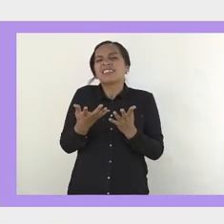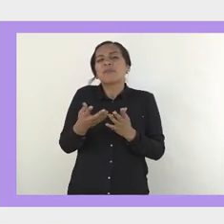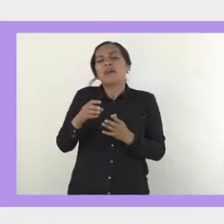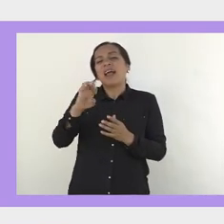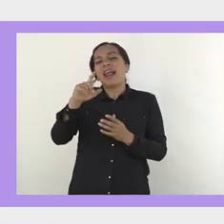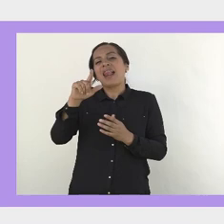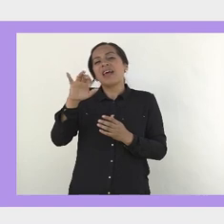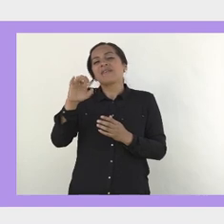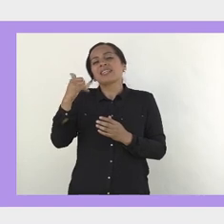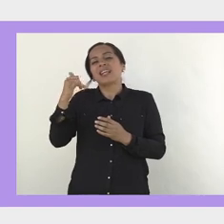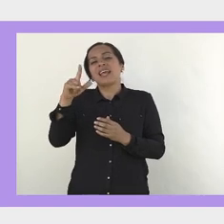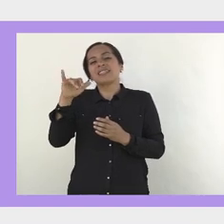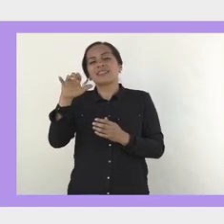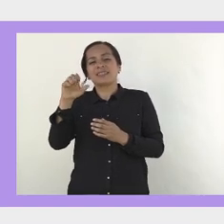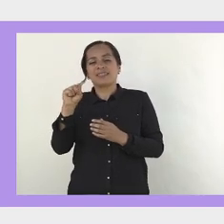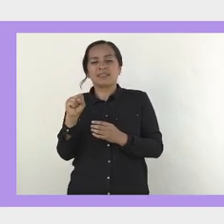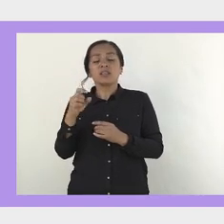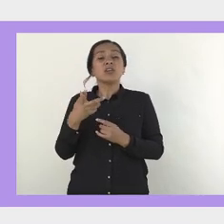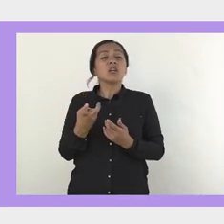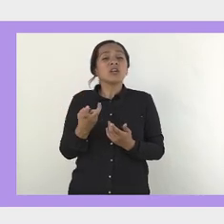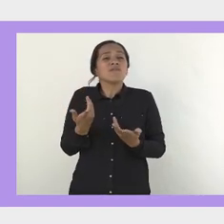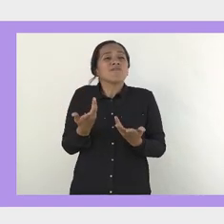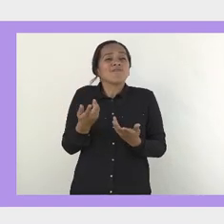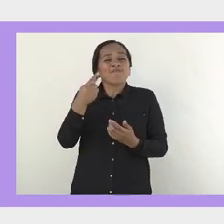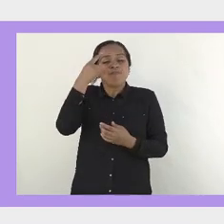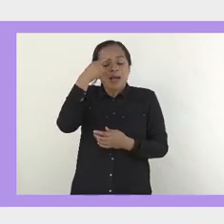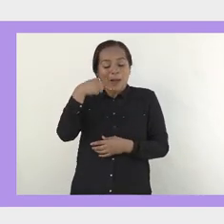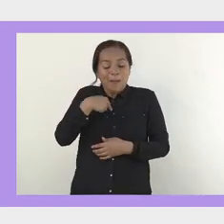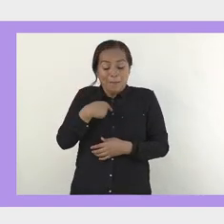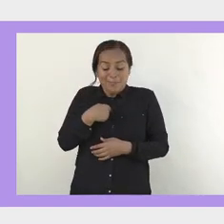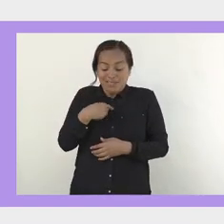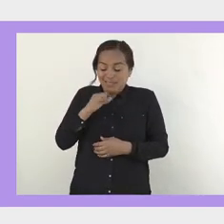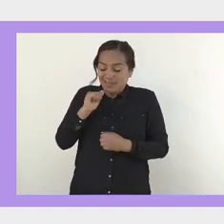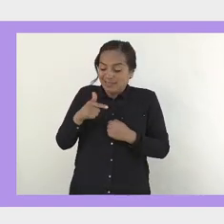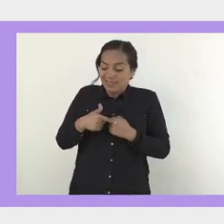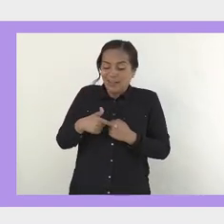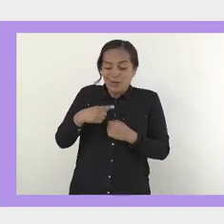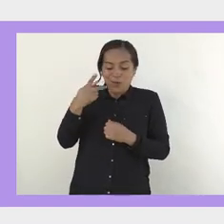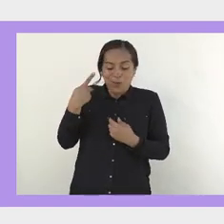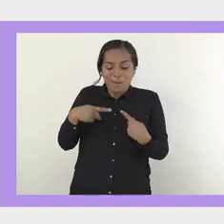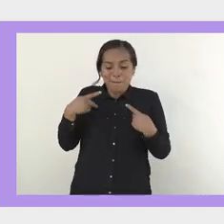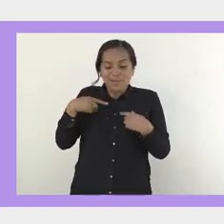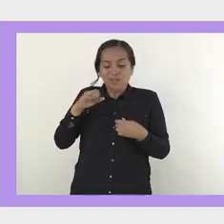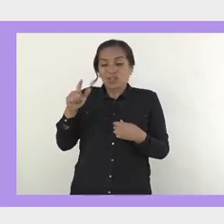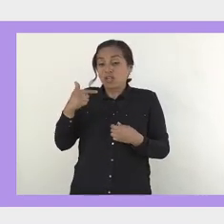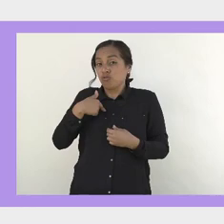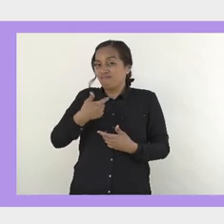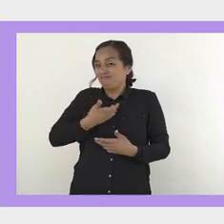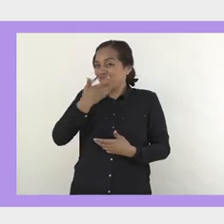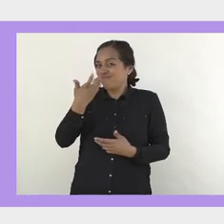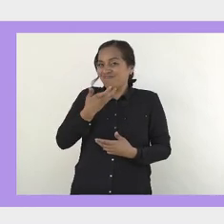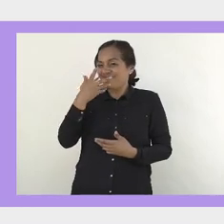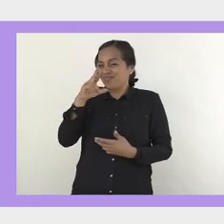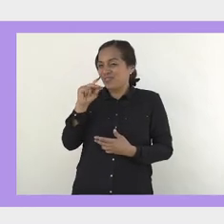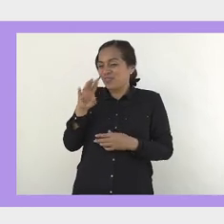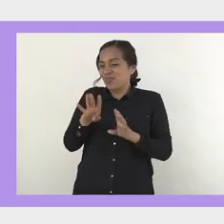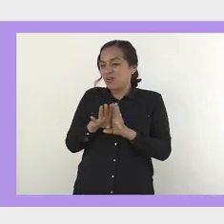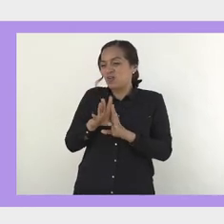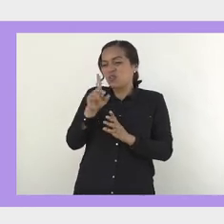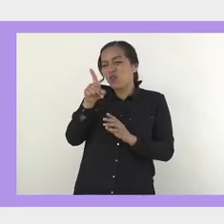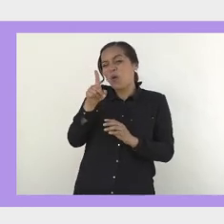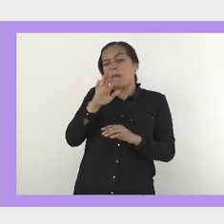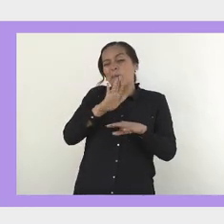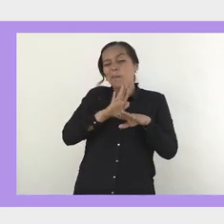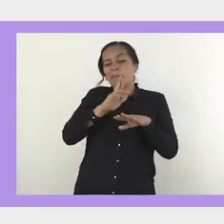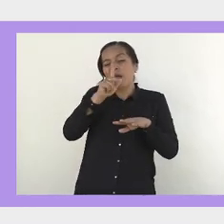Legends creo que para mí también esto es un reto muy personal porque no estoy acostumbrada a hacer esto soy más de estar en la